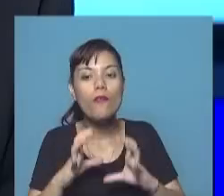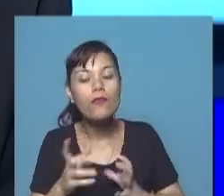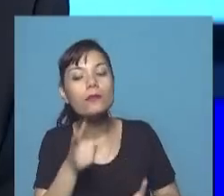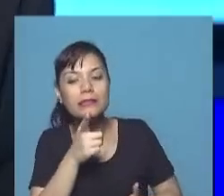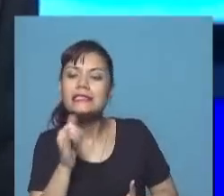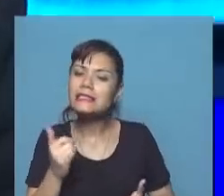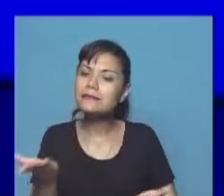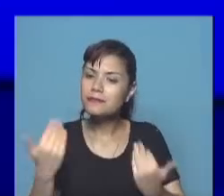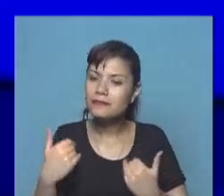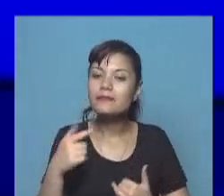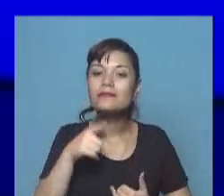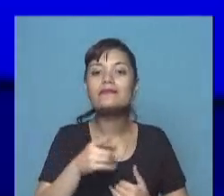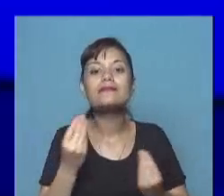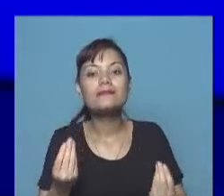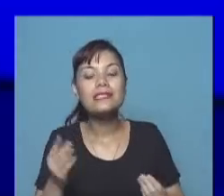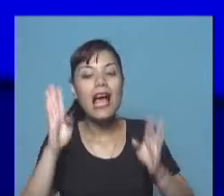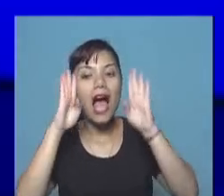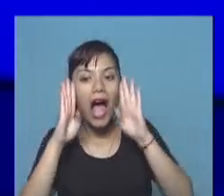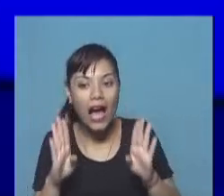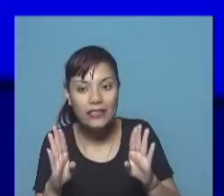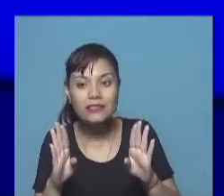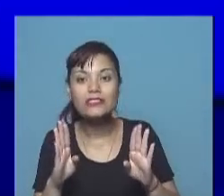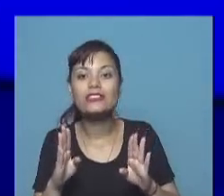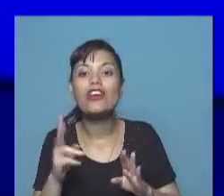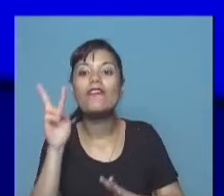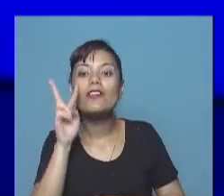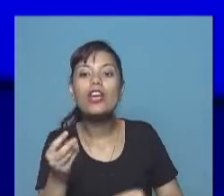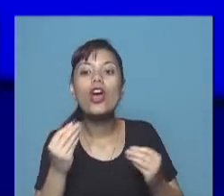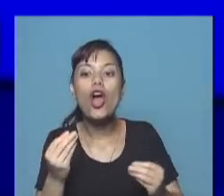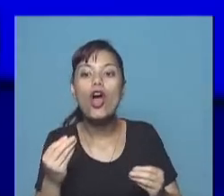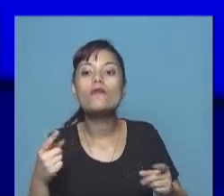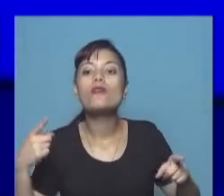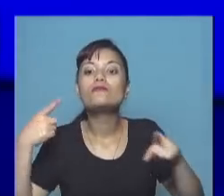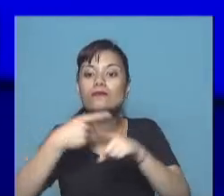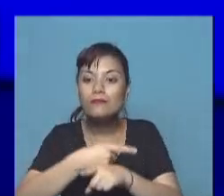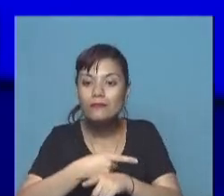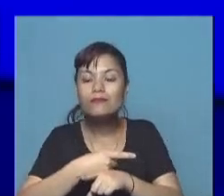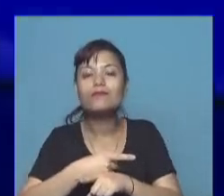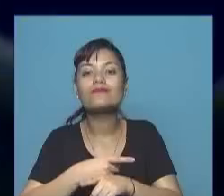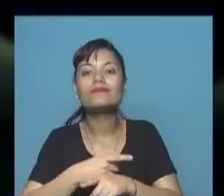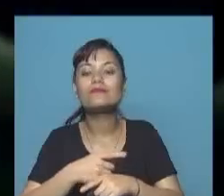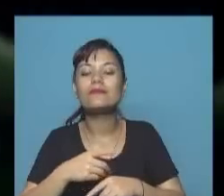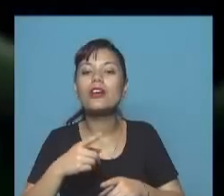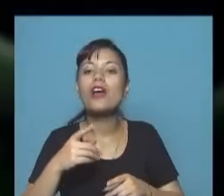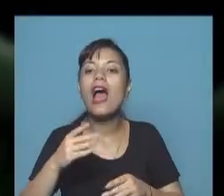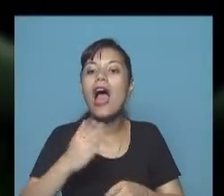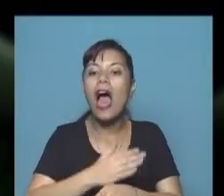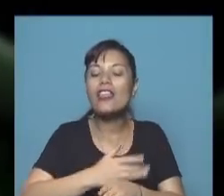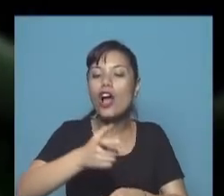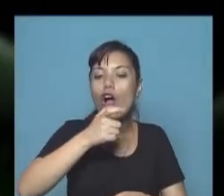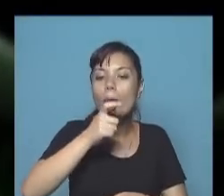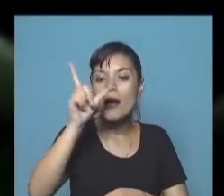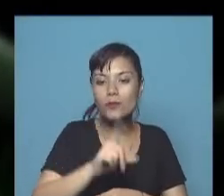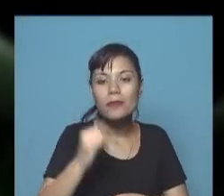parece? Meta, liguilla. Pero en este caso, a prestar atención, y fíjense cómo quedaron los cruces además, de las liguillas, pre-Copa Sudamericana